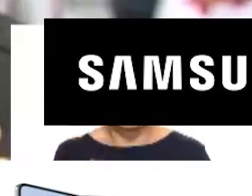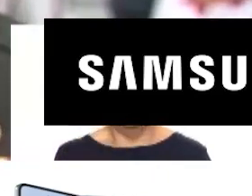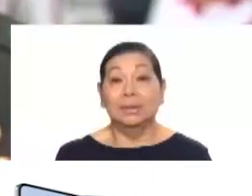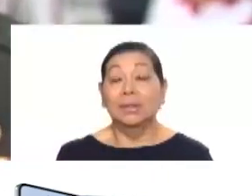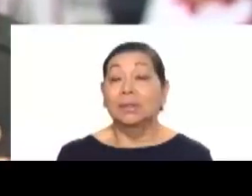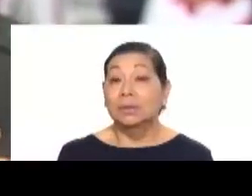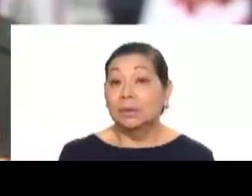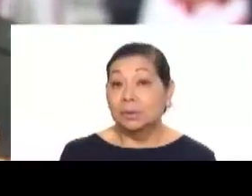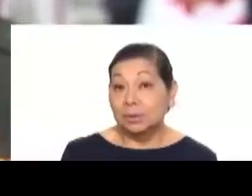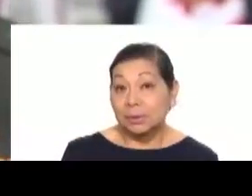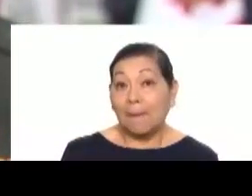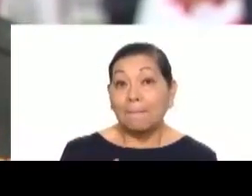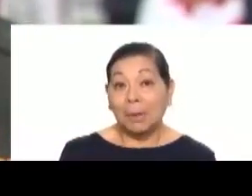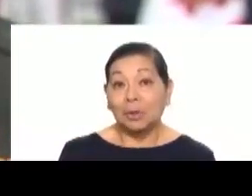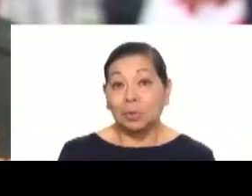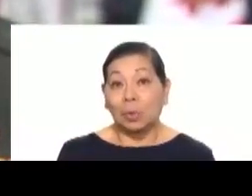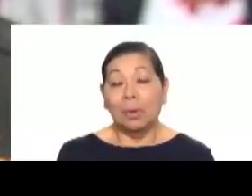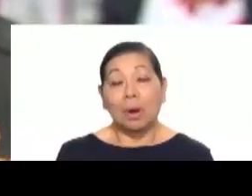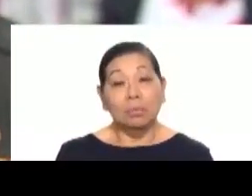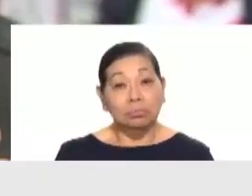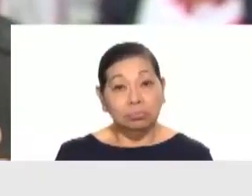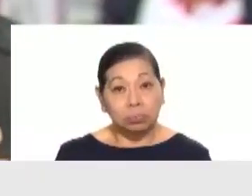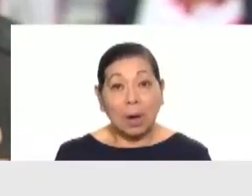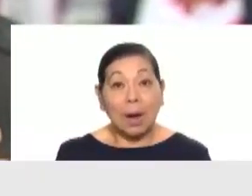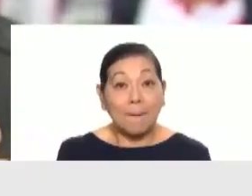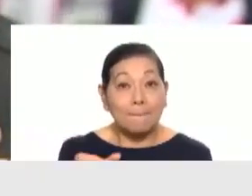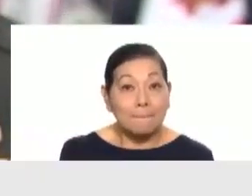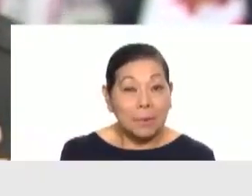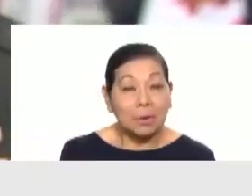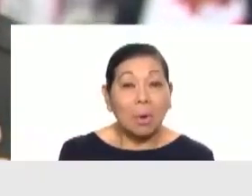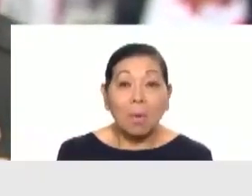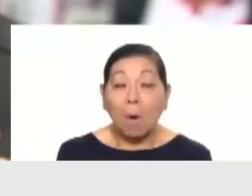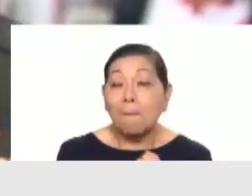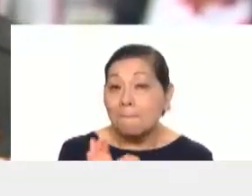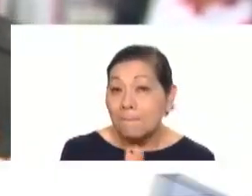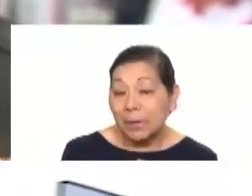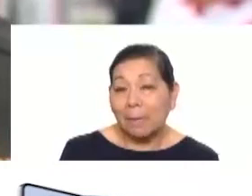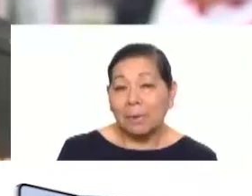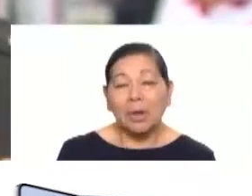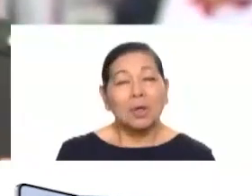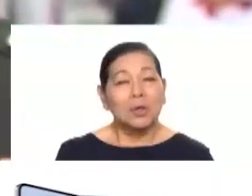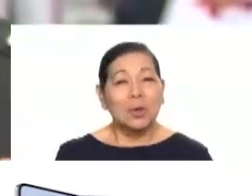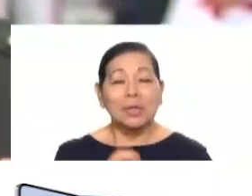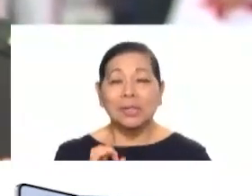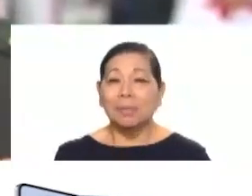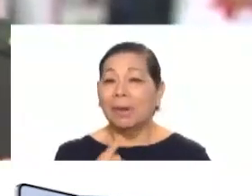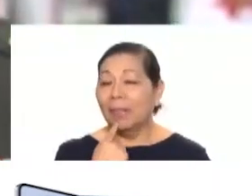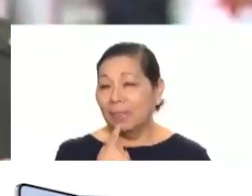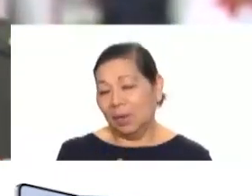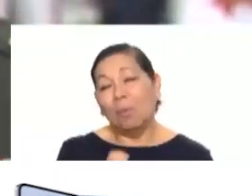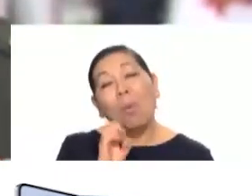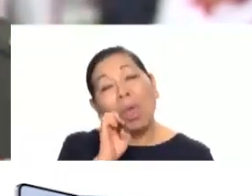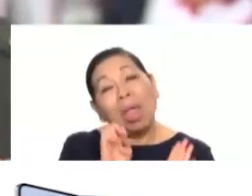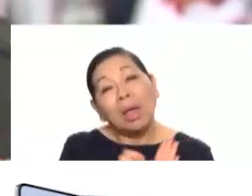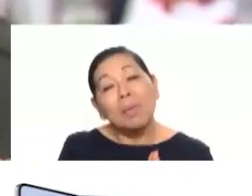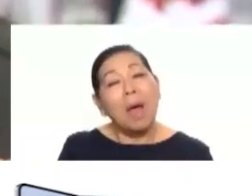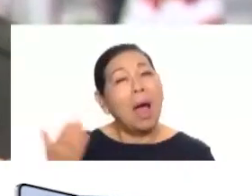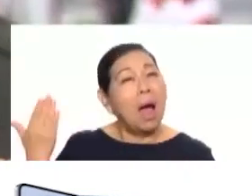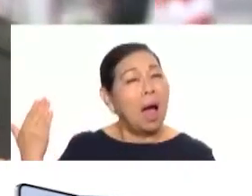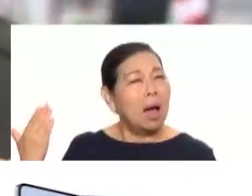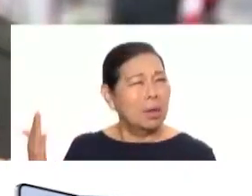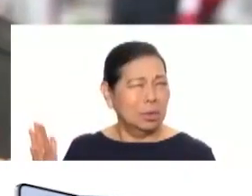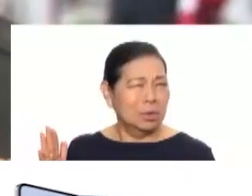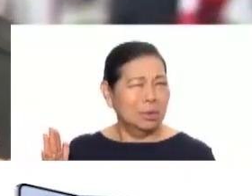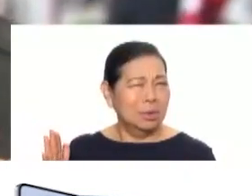en efectivos para que puedan estar más cercanos a la población y pueda protegerlo. Yo siempre hago este ejemplo. Hace muchísimo tiempo,